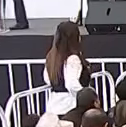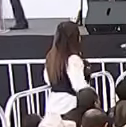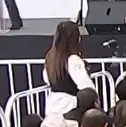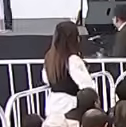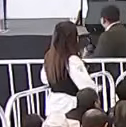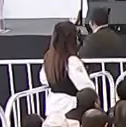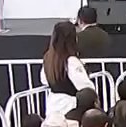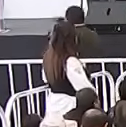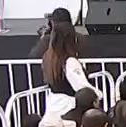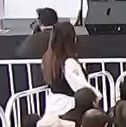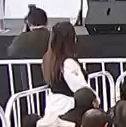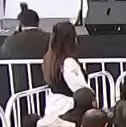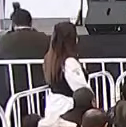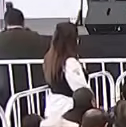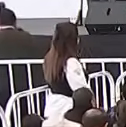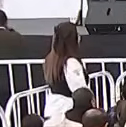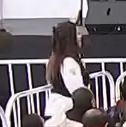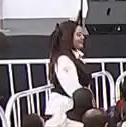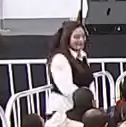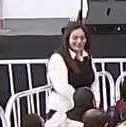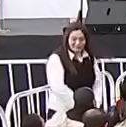Antoyo.